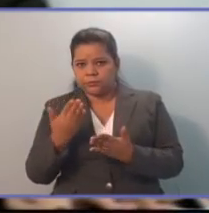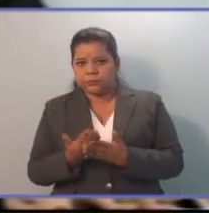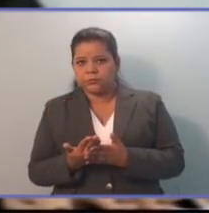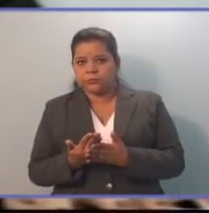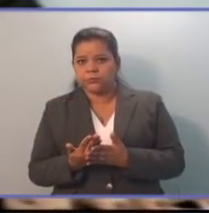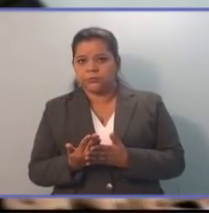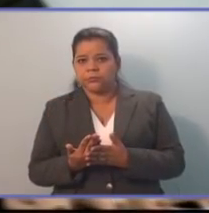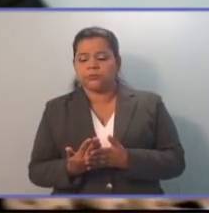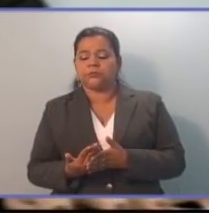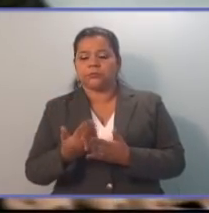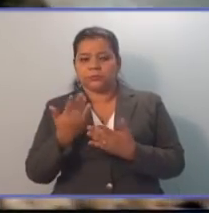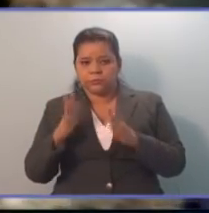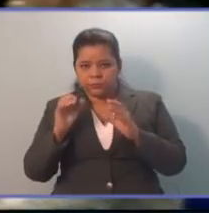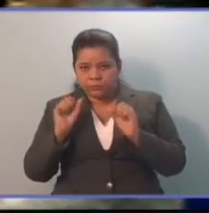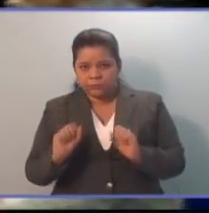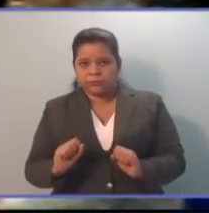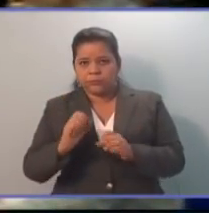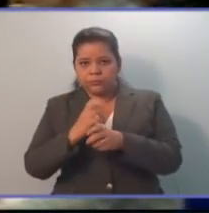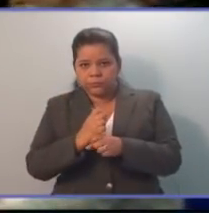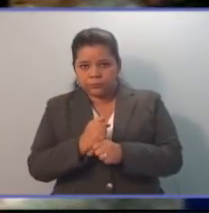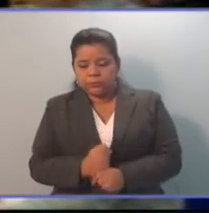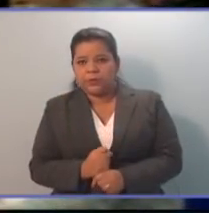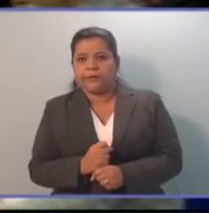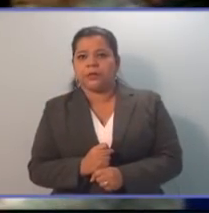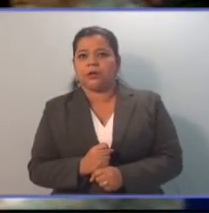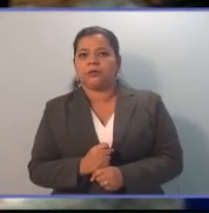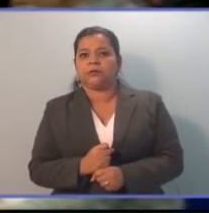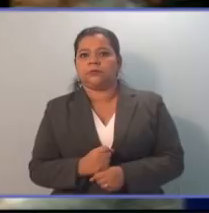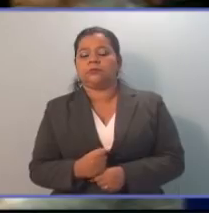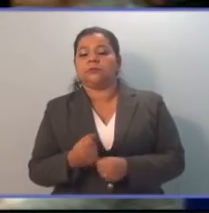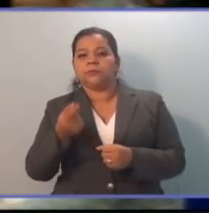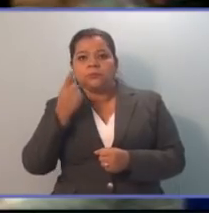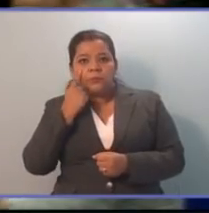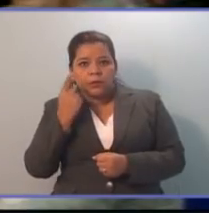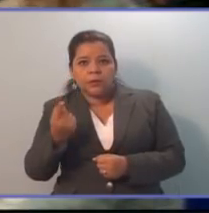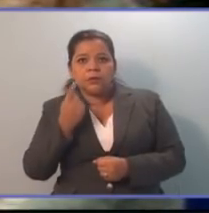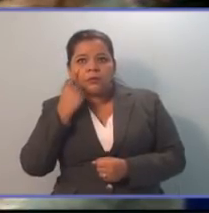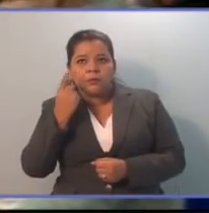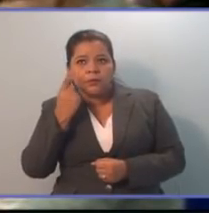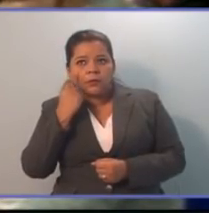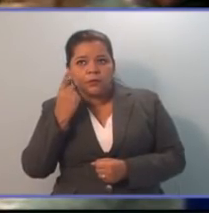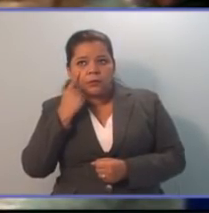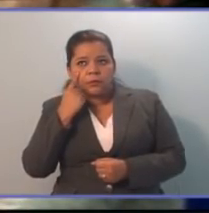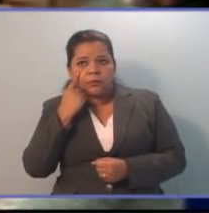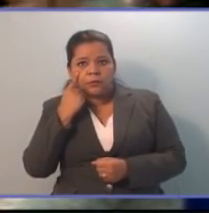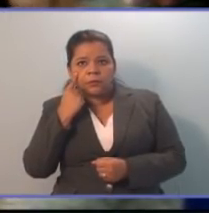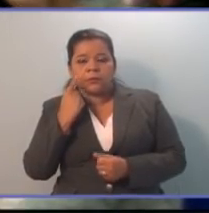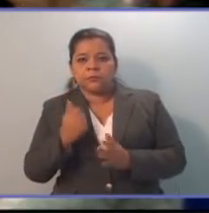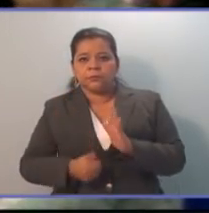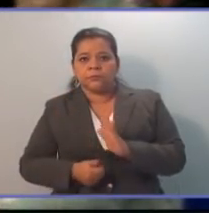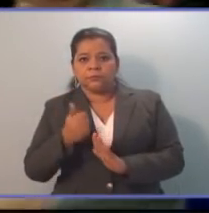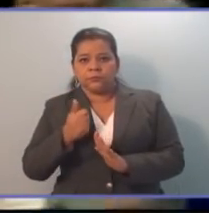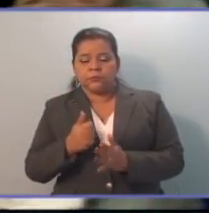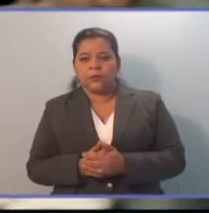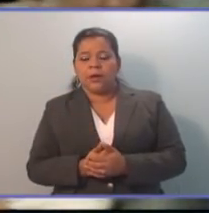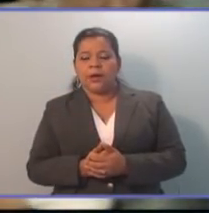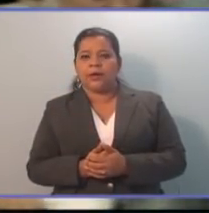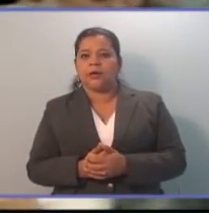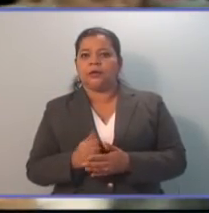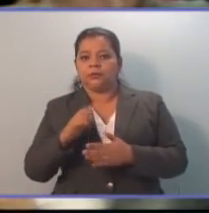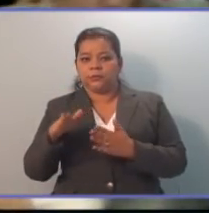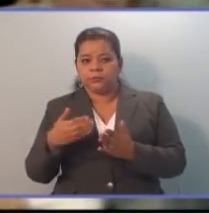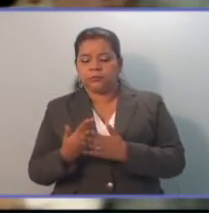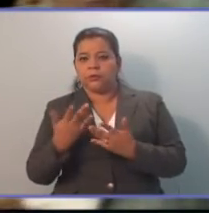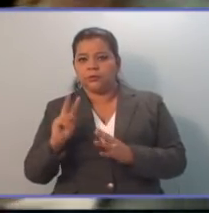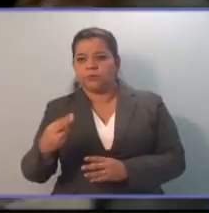comunicación, que haya esa supervisión para ver dónde están las fallas, qué es lo que está